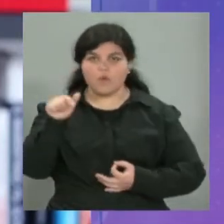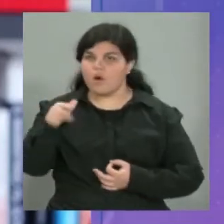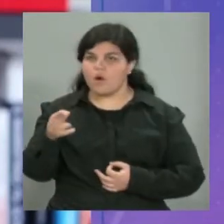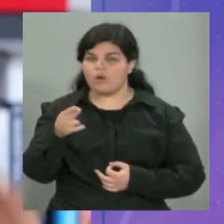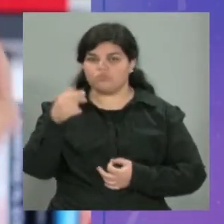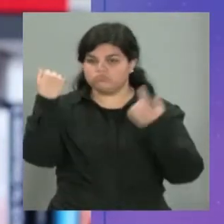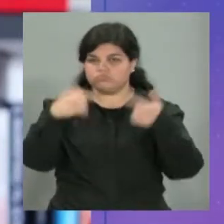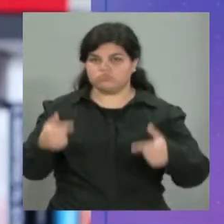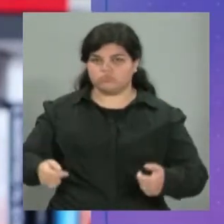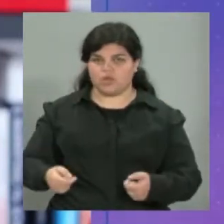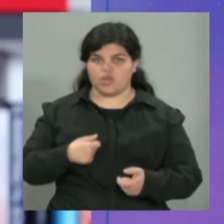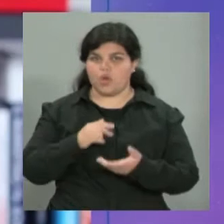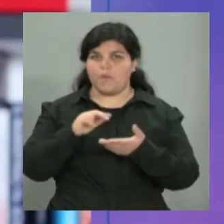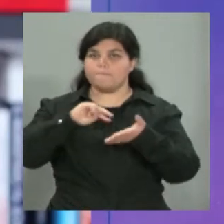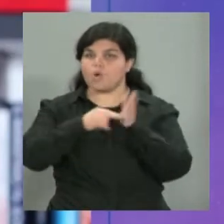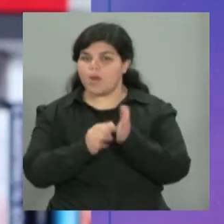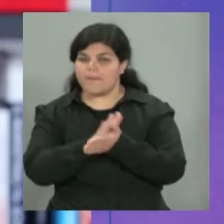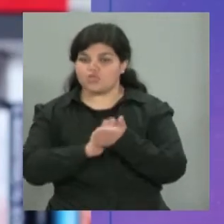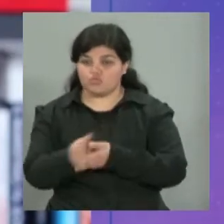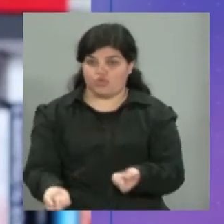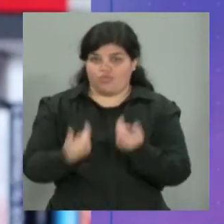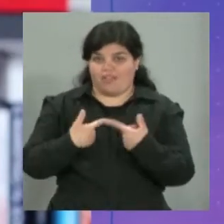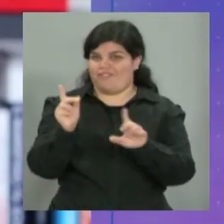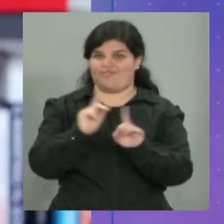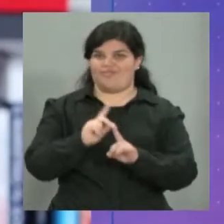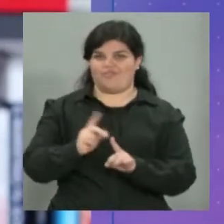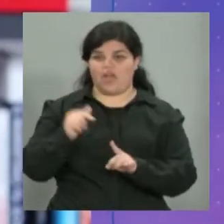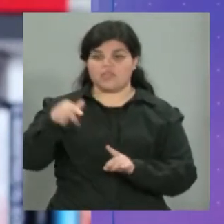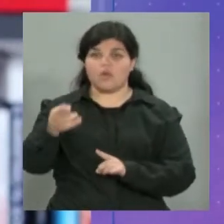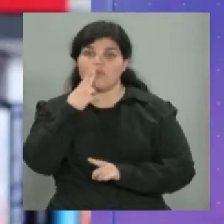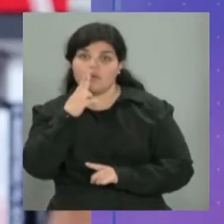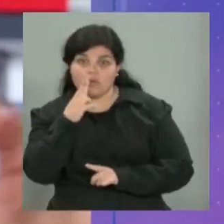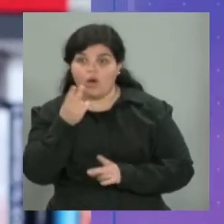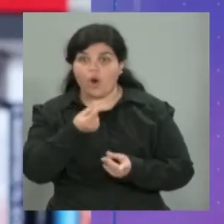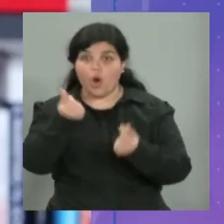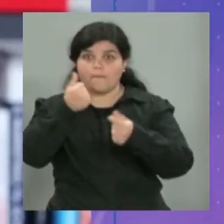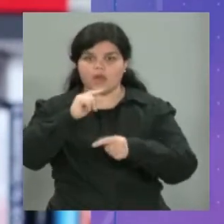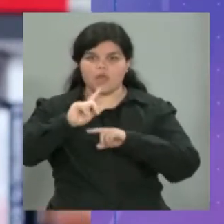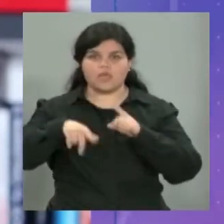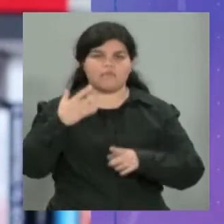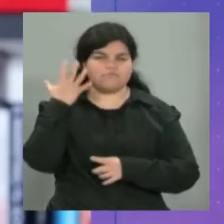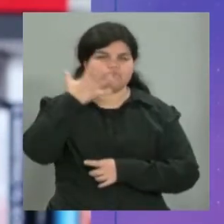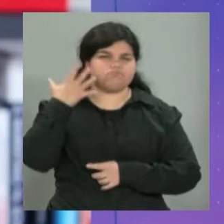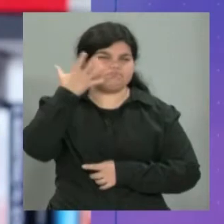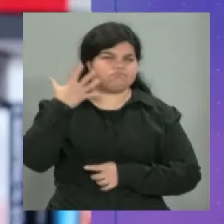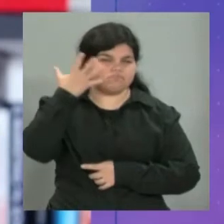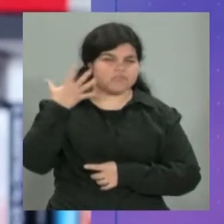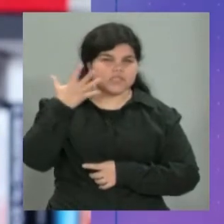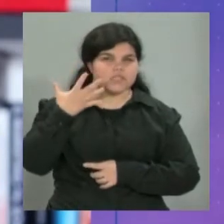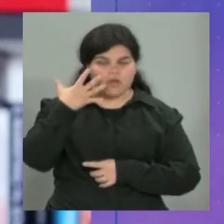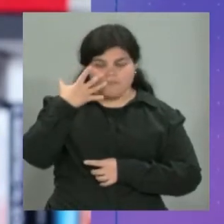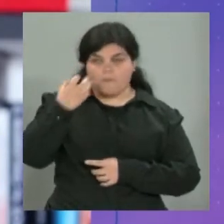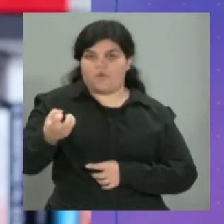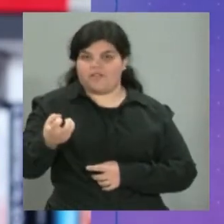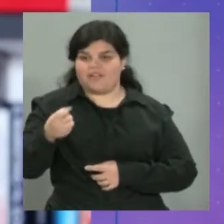un producto que te resuelve un problema, sino que estás comprando un producto porque has sido persuadido, manipulado, convencido